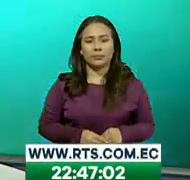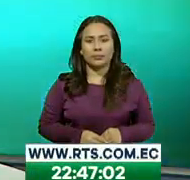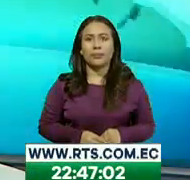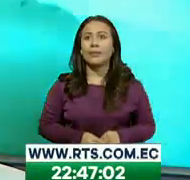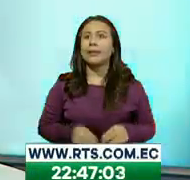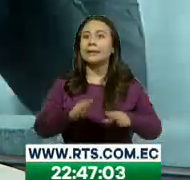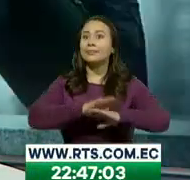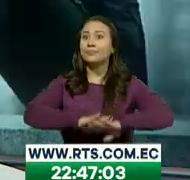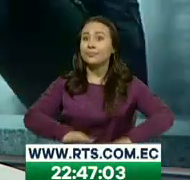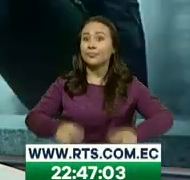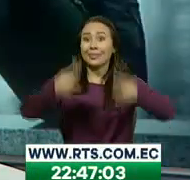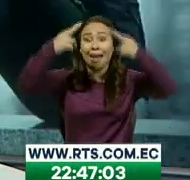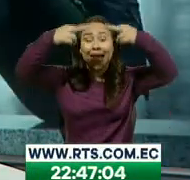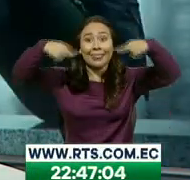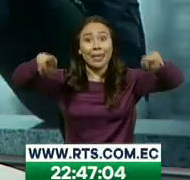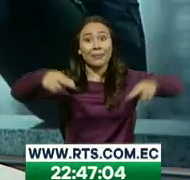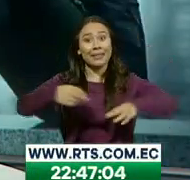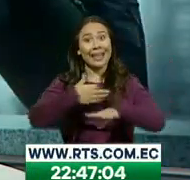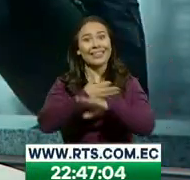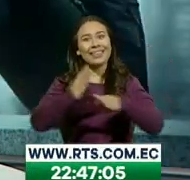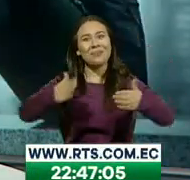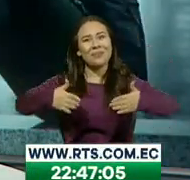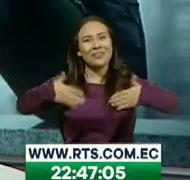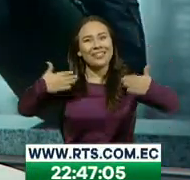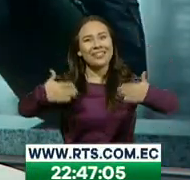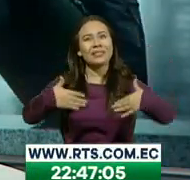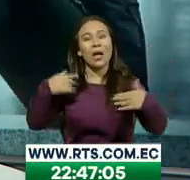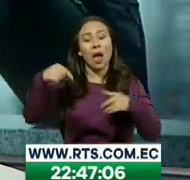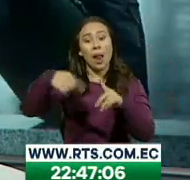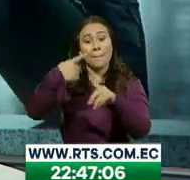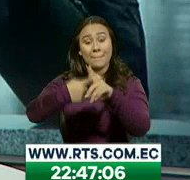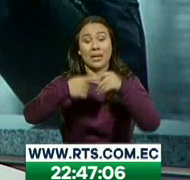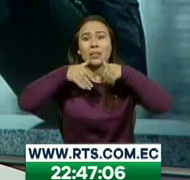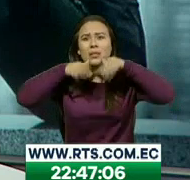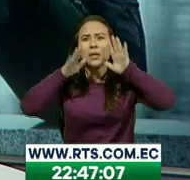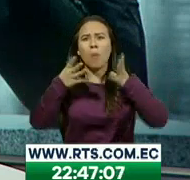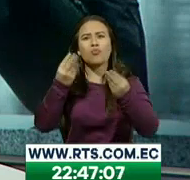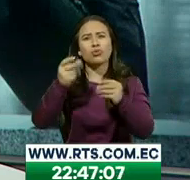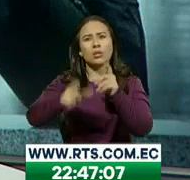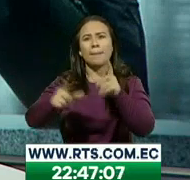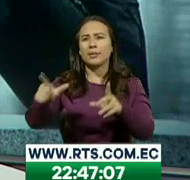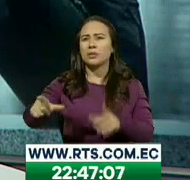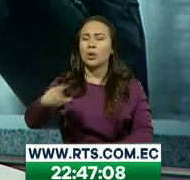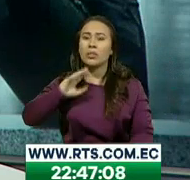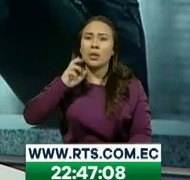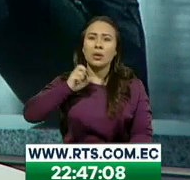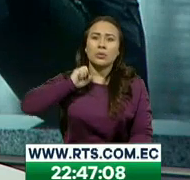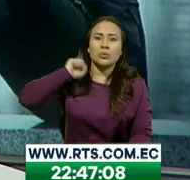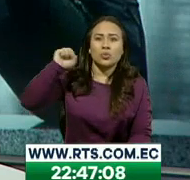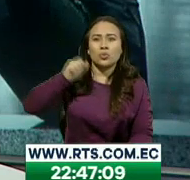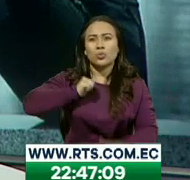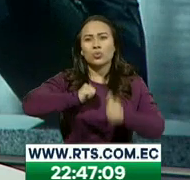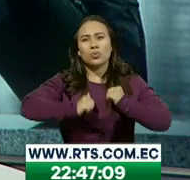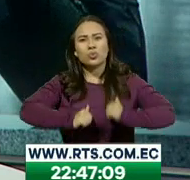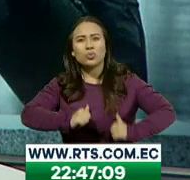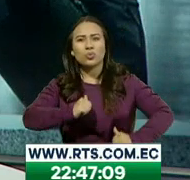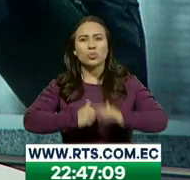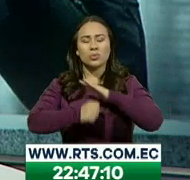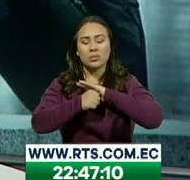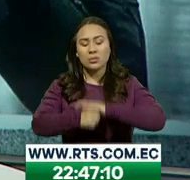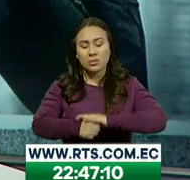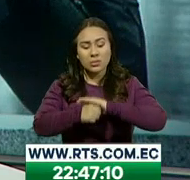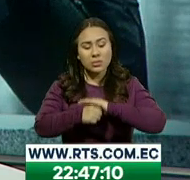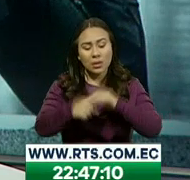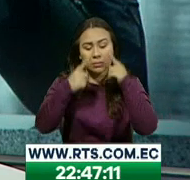A pesar de que Navidad es tiempo de felicidad, en el mes de diciembre se registran mayores casos de depresión. En el